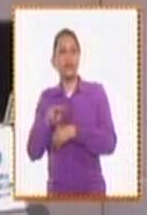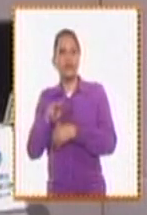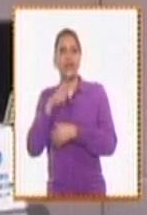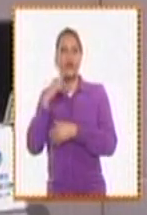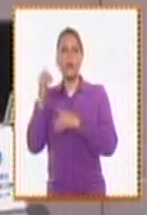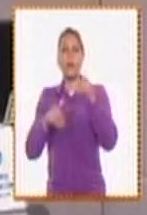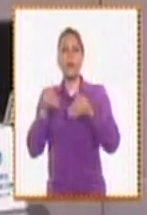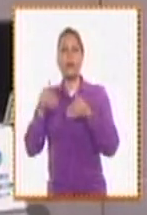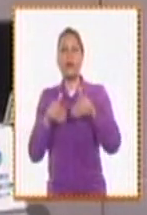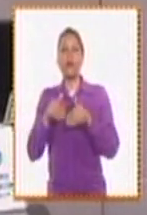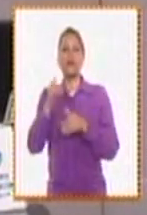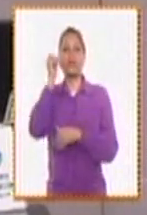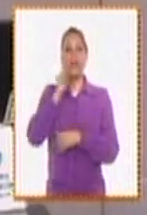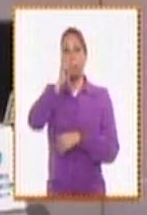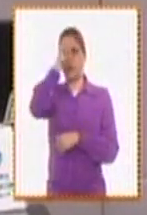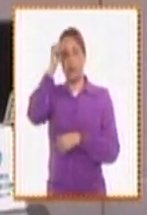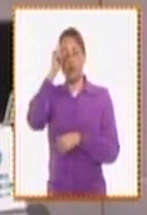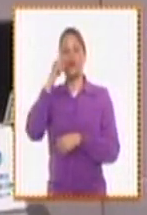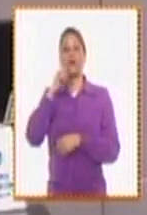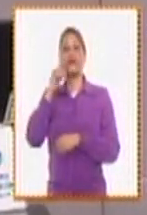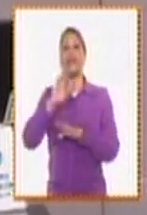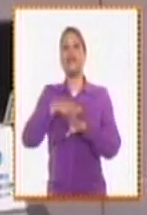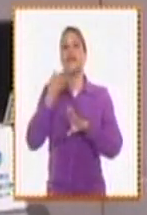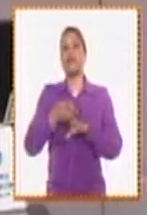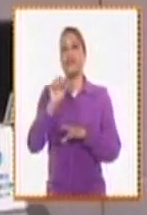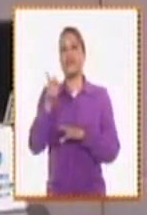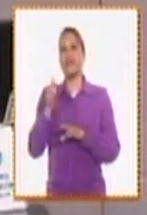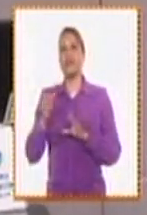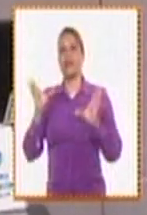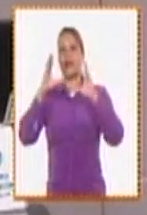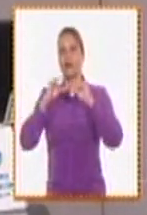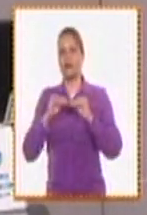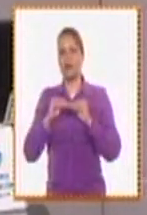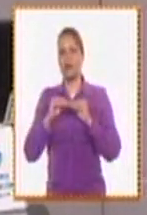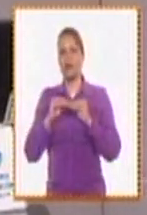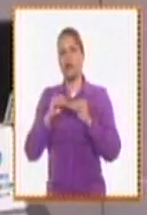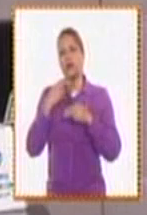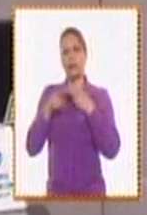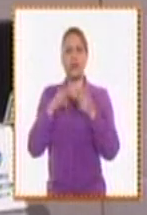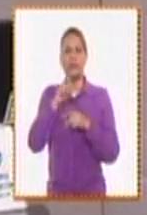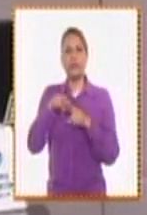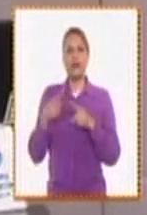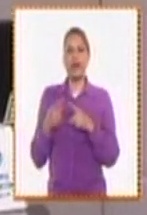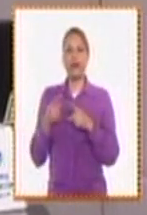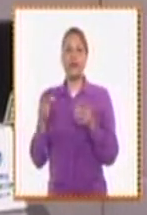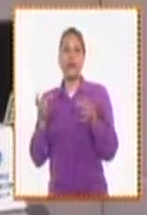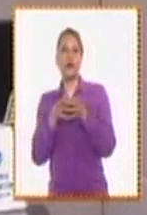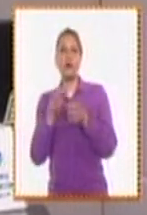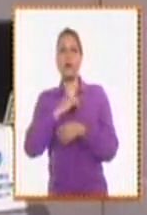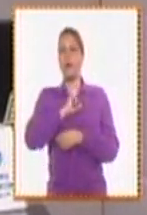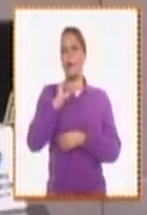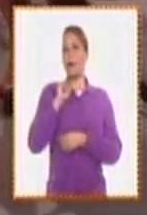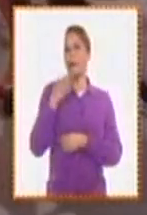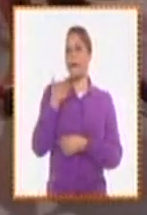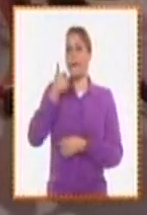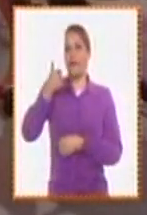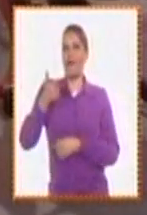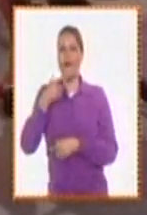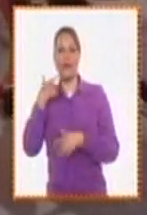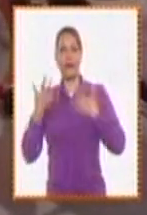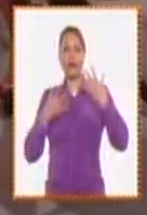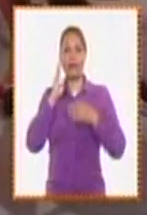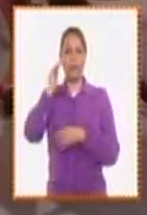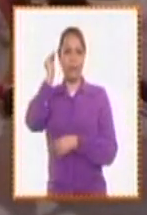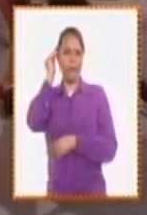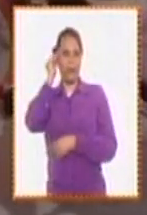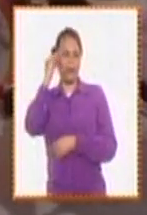jóvenes es los fines de semana y después de las 10 de la noche. Que lo hacen por embullo, por destacarse ante un grupo, por recrear o por saber a